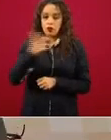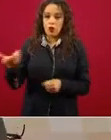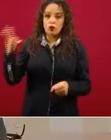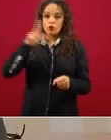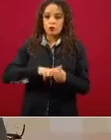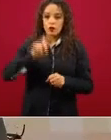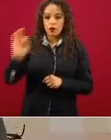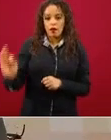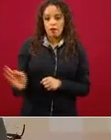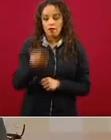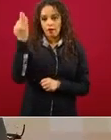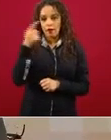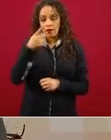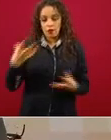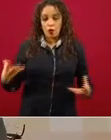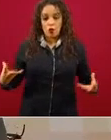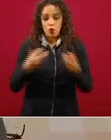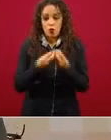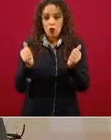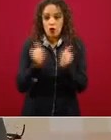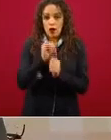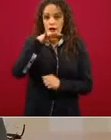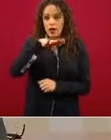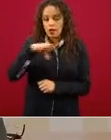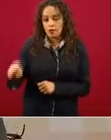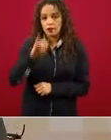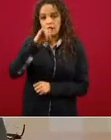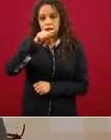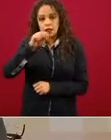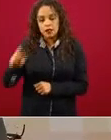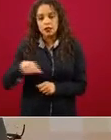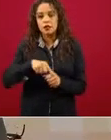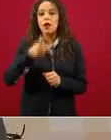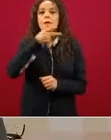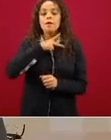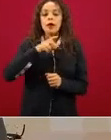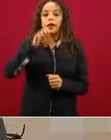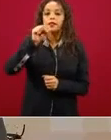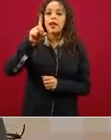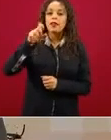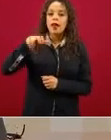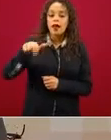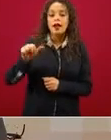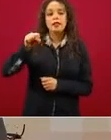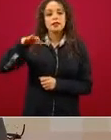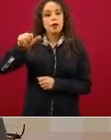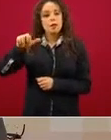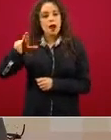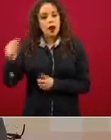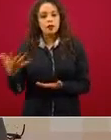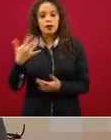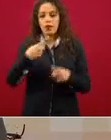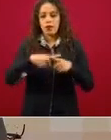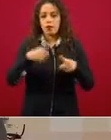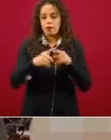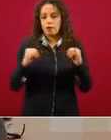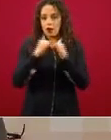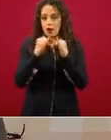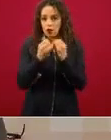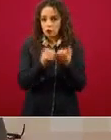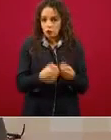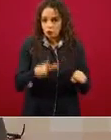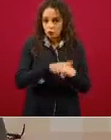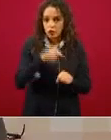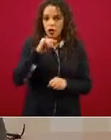referencia, quienes junto con el IMSS, el ISSSTE, Pemex, SEDENA, CEMAR y las instituciones sociales y también los